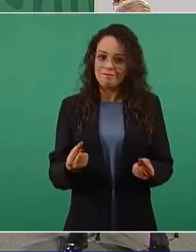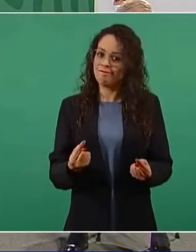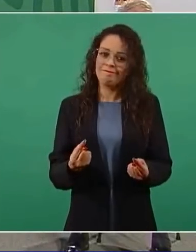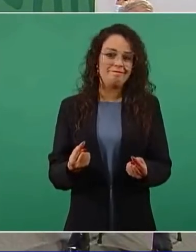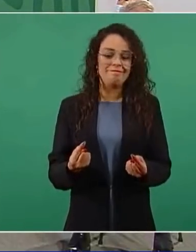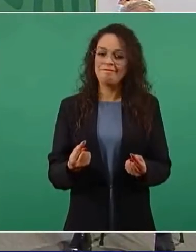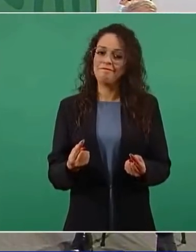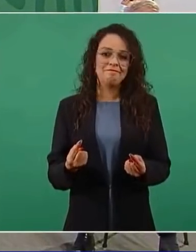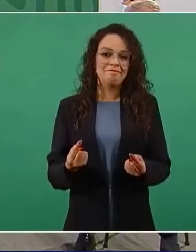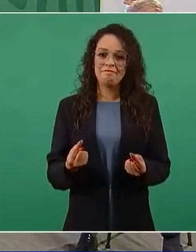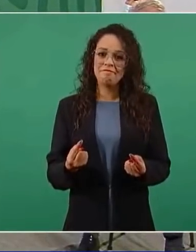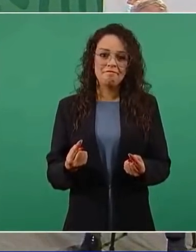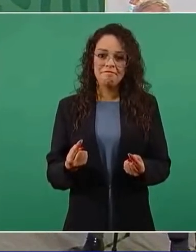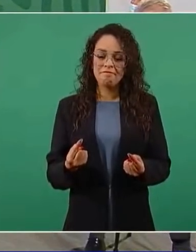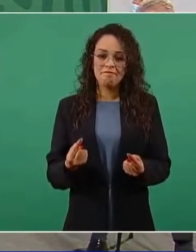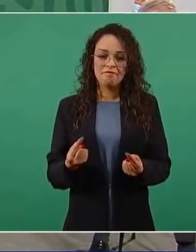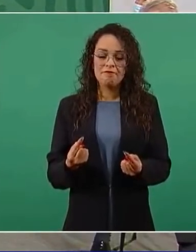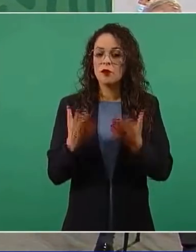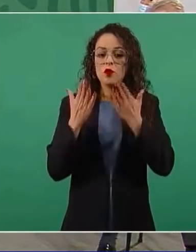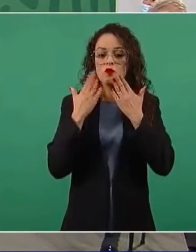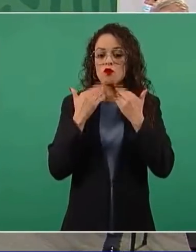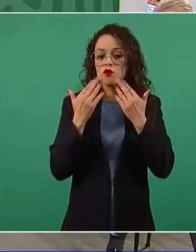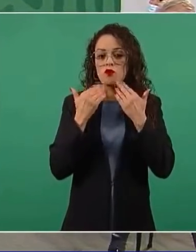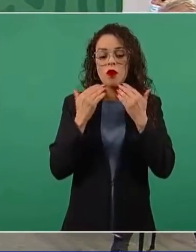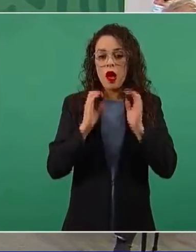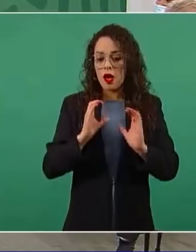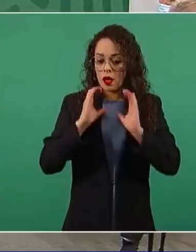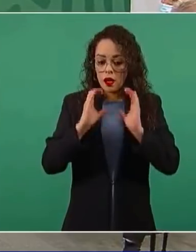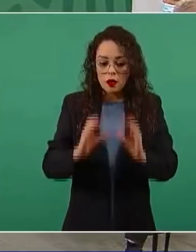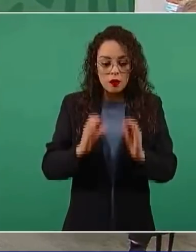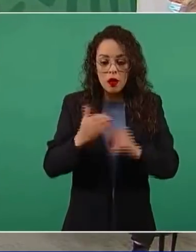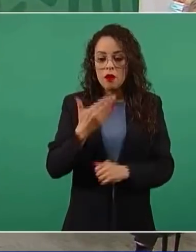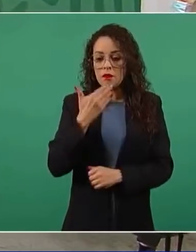ni había los cuidados